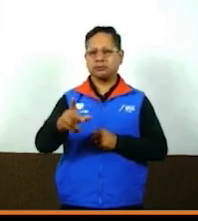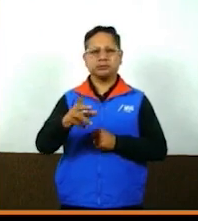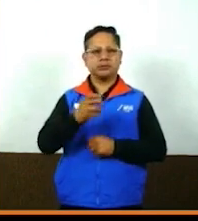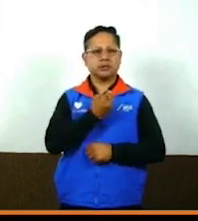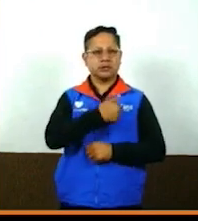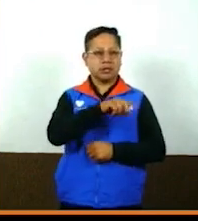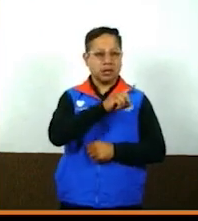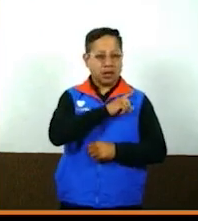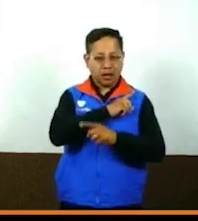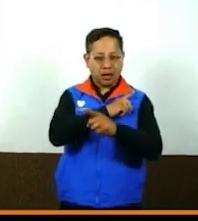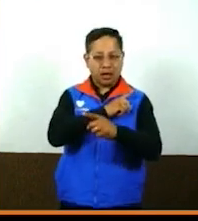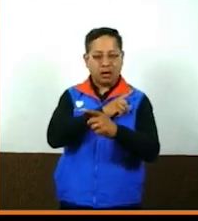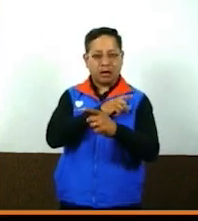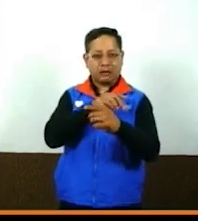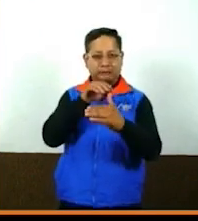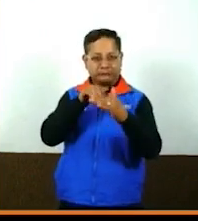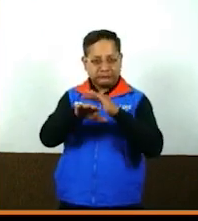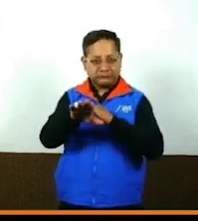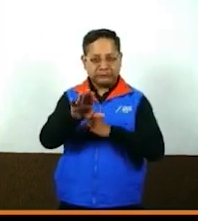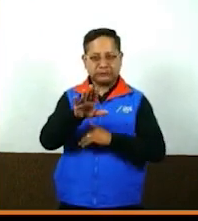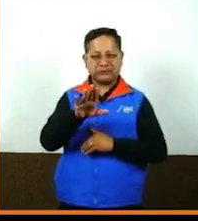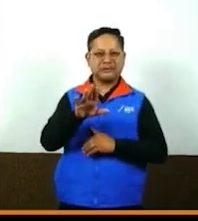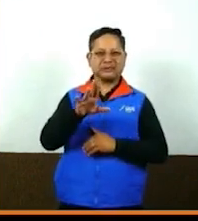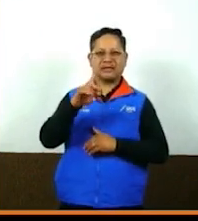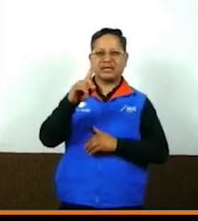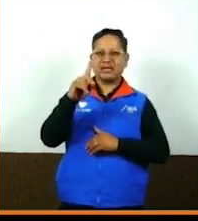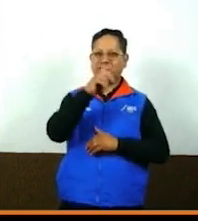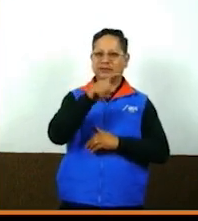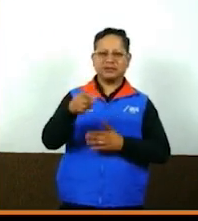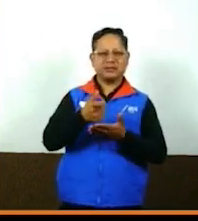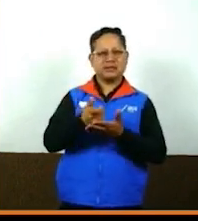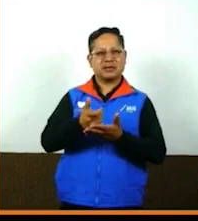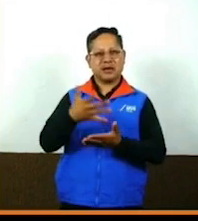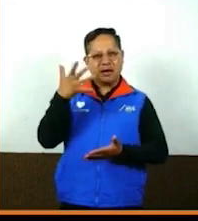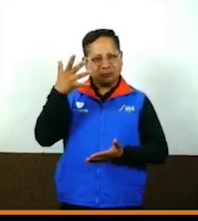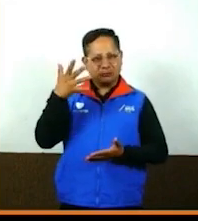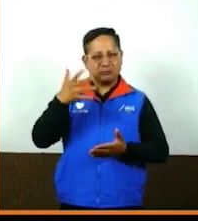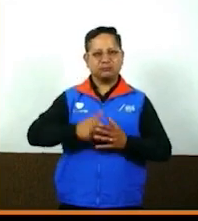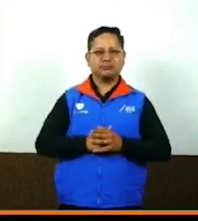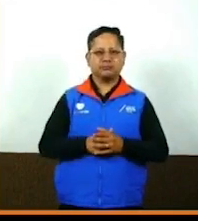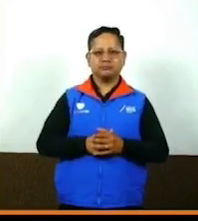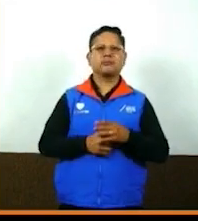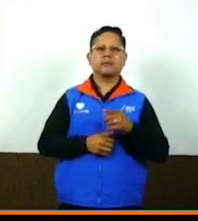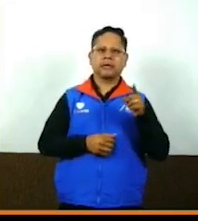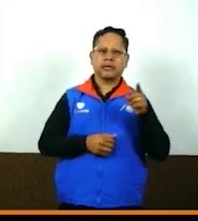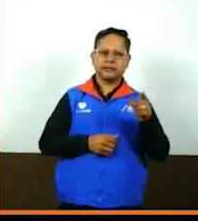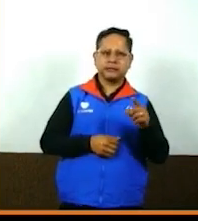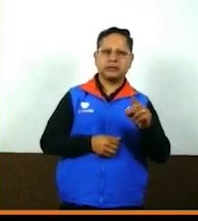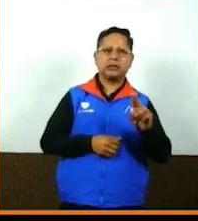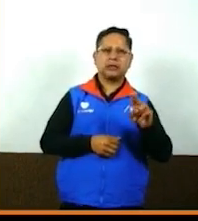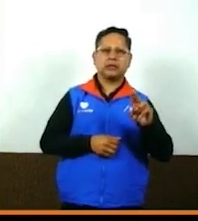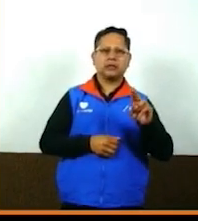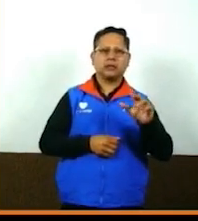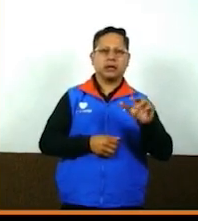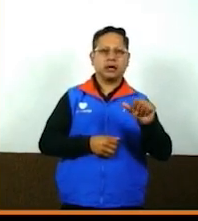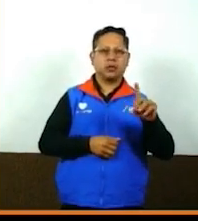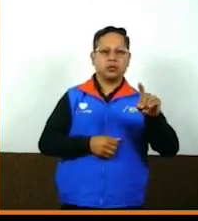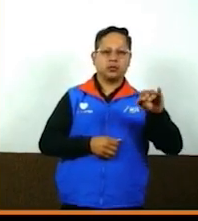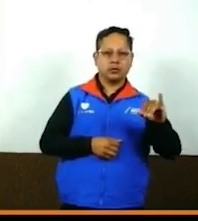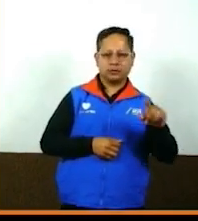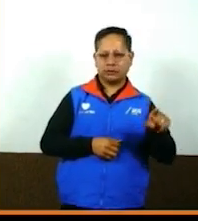salud en temas odontológicos es muy caro para ellos. Entonces, Audi México está comprometido con la